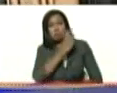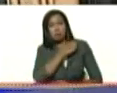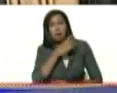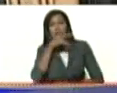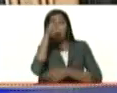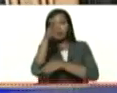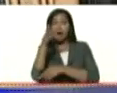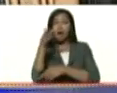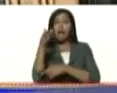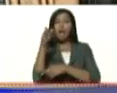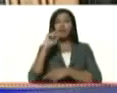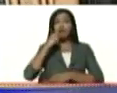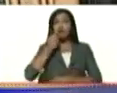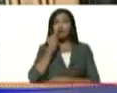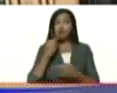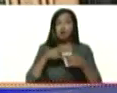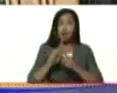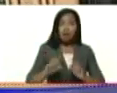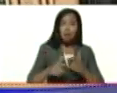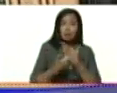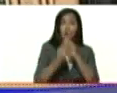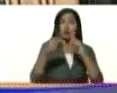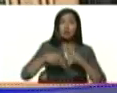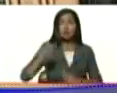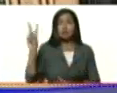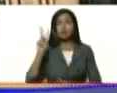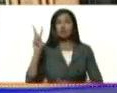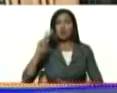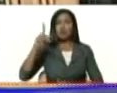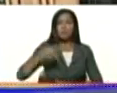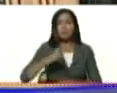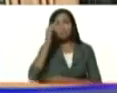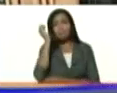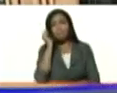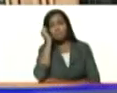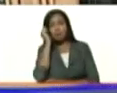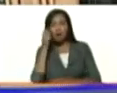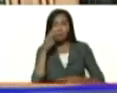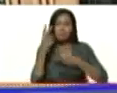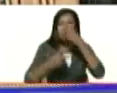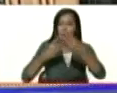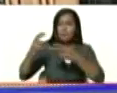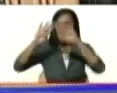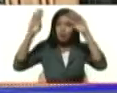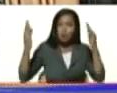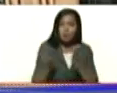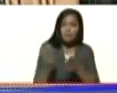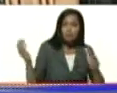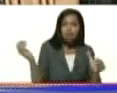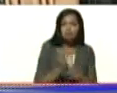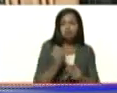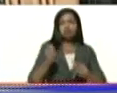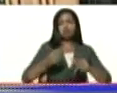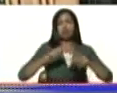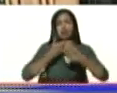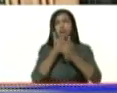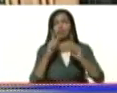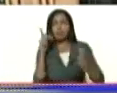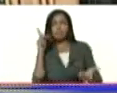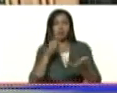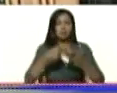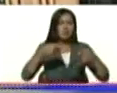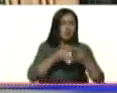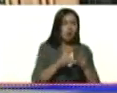generalísimo, libertador de Venezuela, que recorrió el mundo buscando la libertad, que